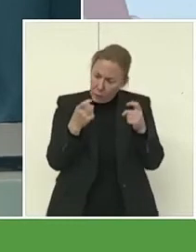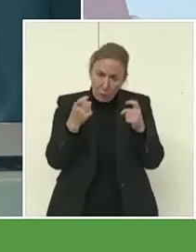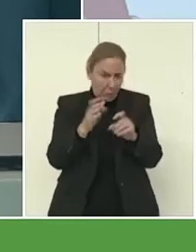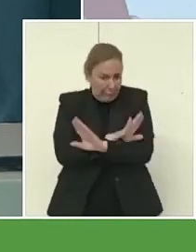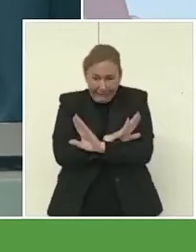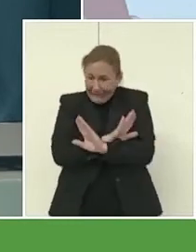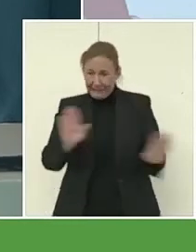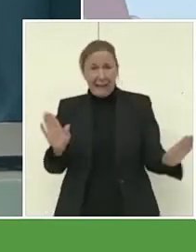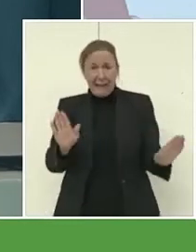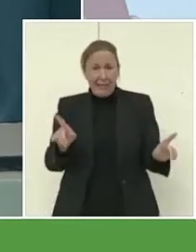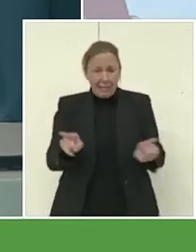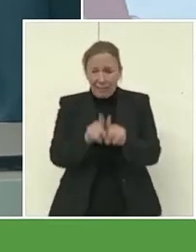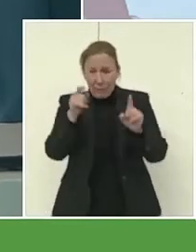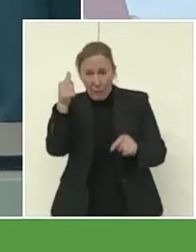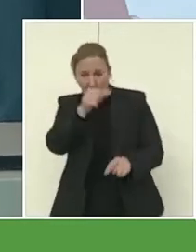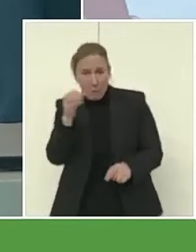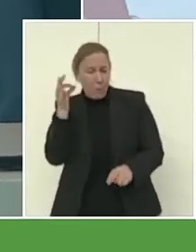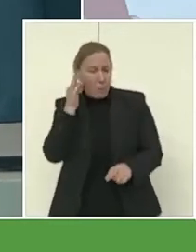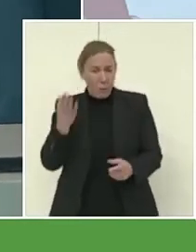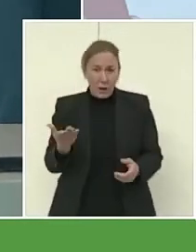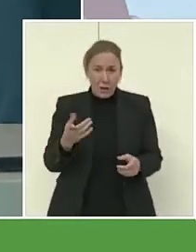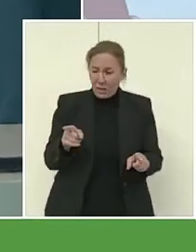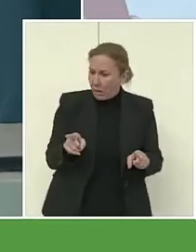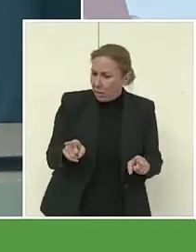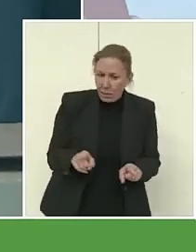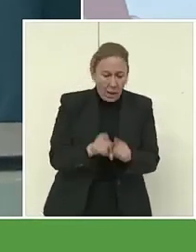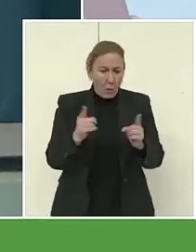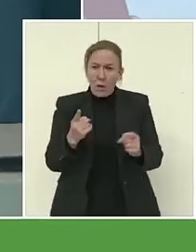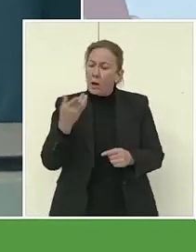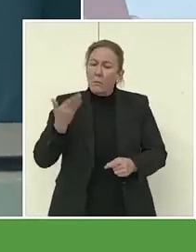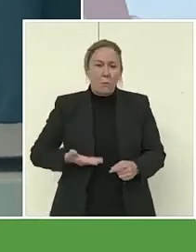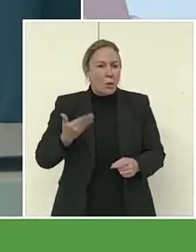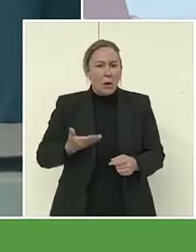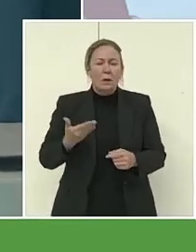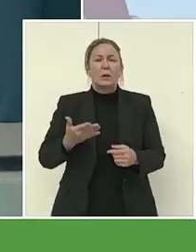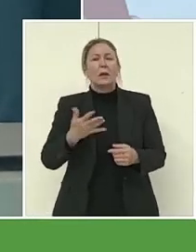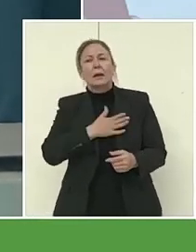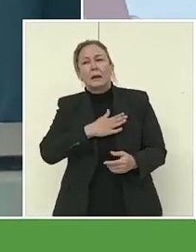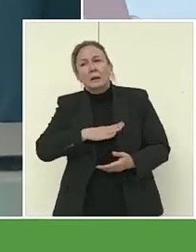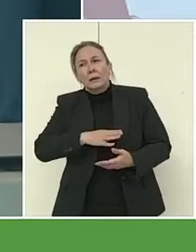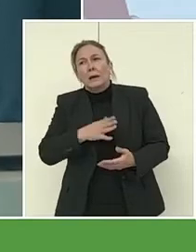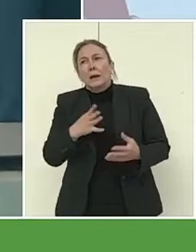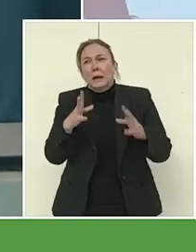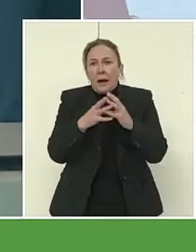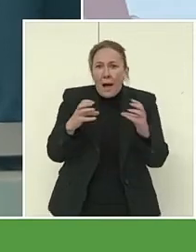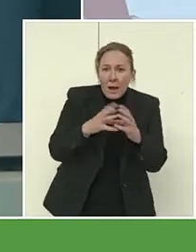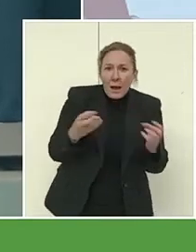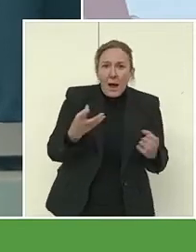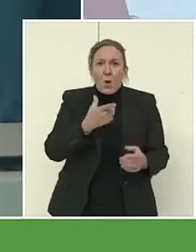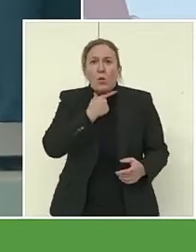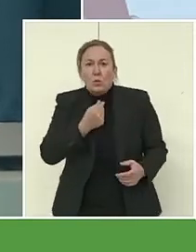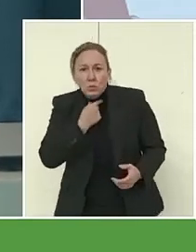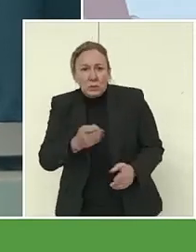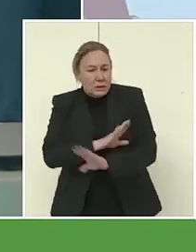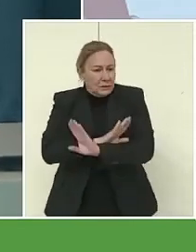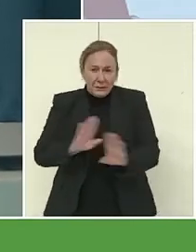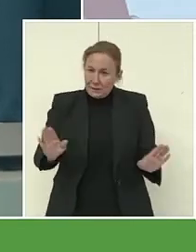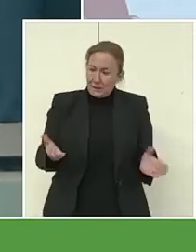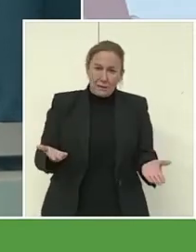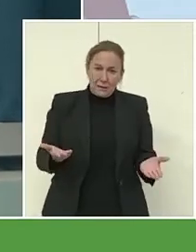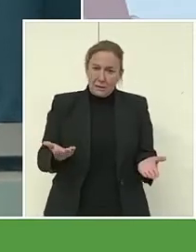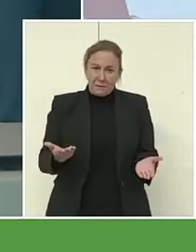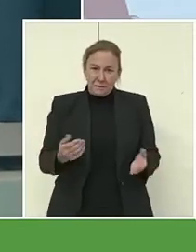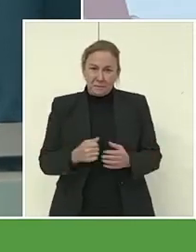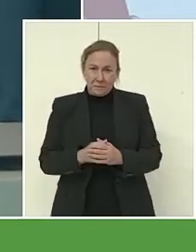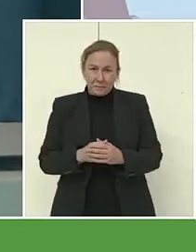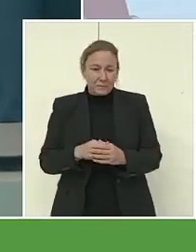sea, lo que hemos comentado antes, el hecho de que tú seas mujer no te va a impedir en ningún aspecto esto de, no, es que tú no tienes visión